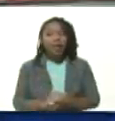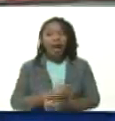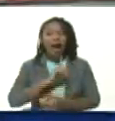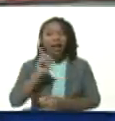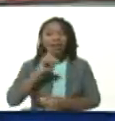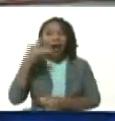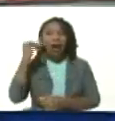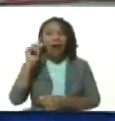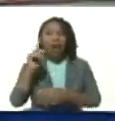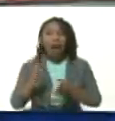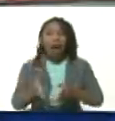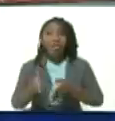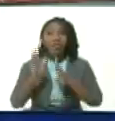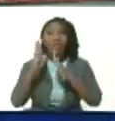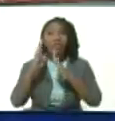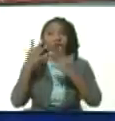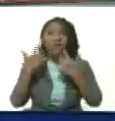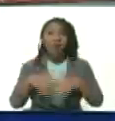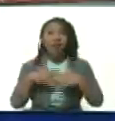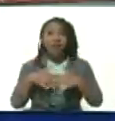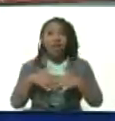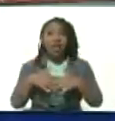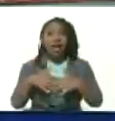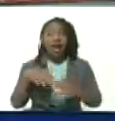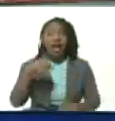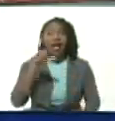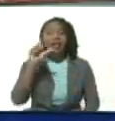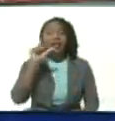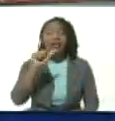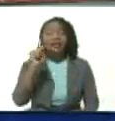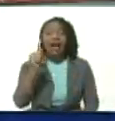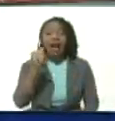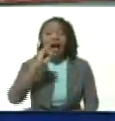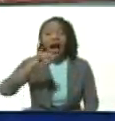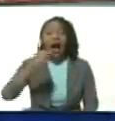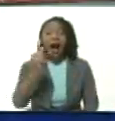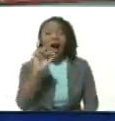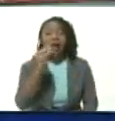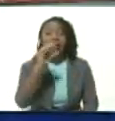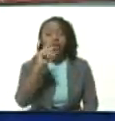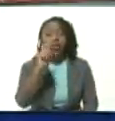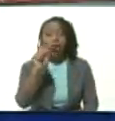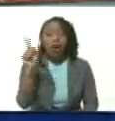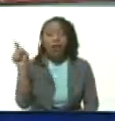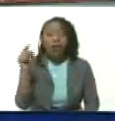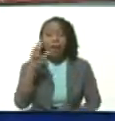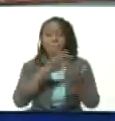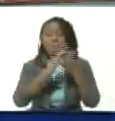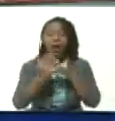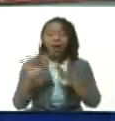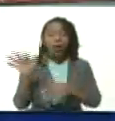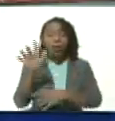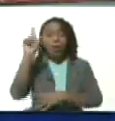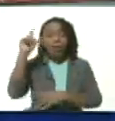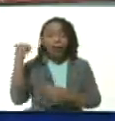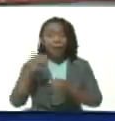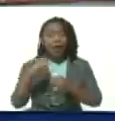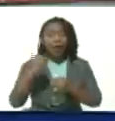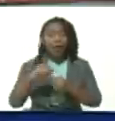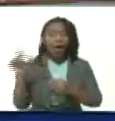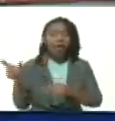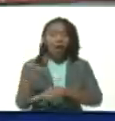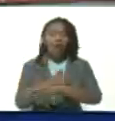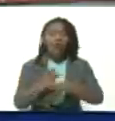en el edificio industrial Sajarito, barrio Bolívar de Maracaibo, el gobernador